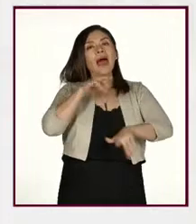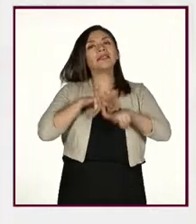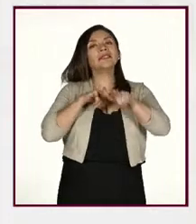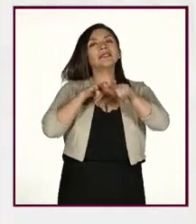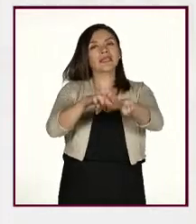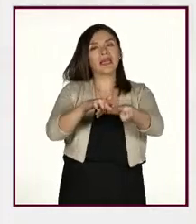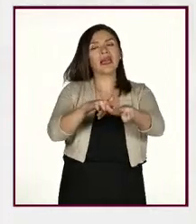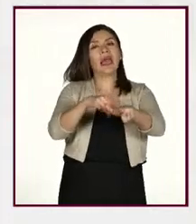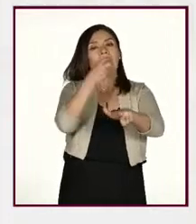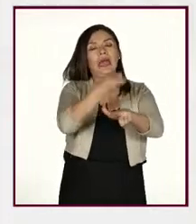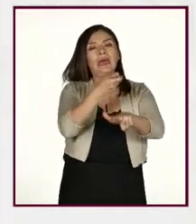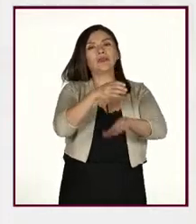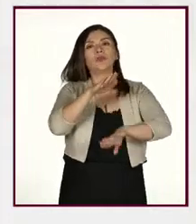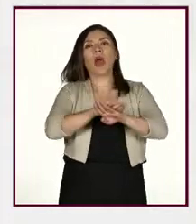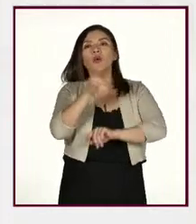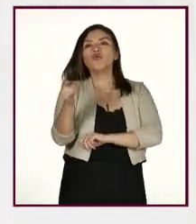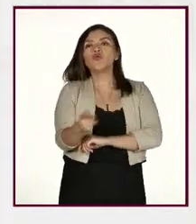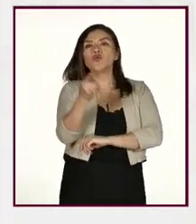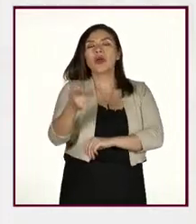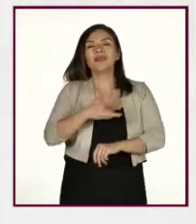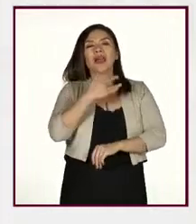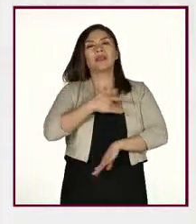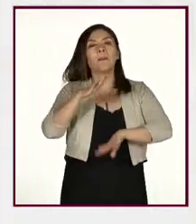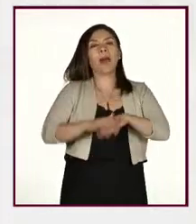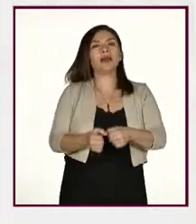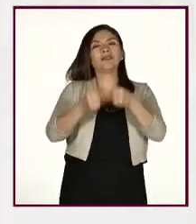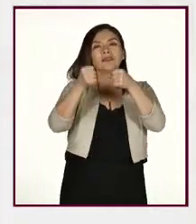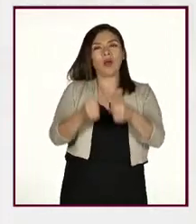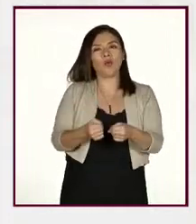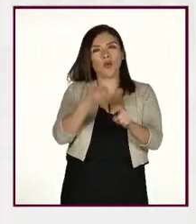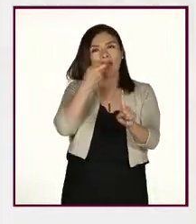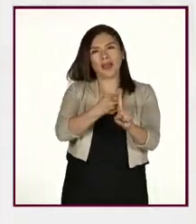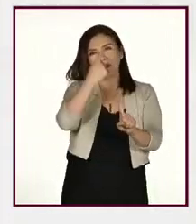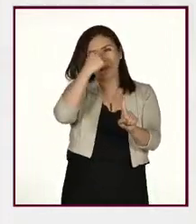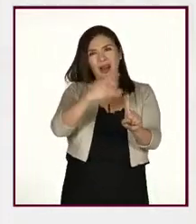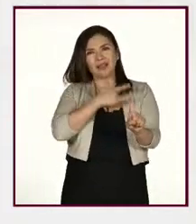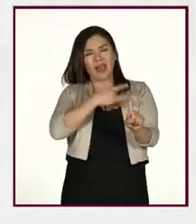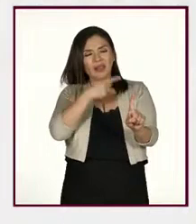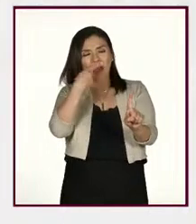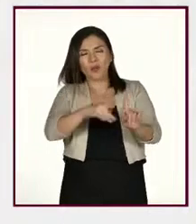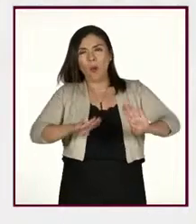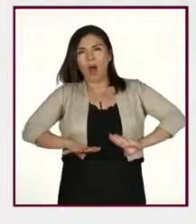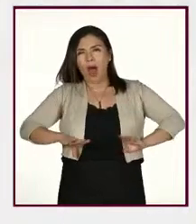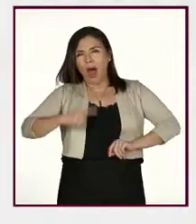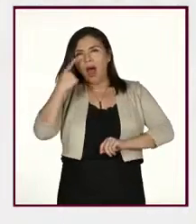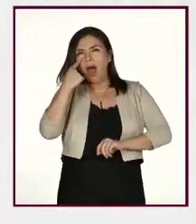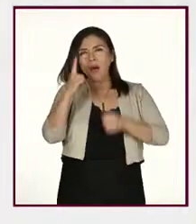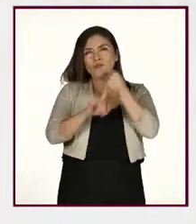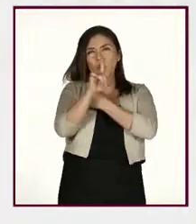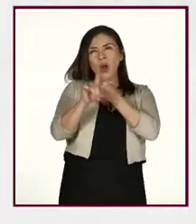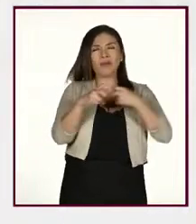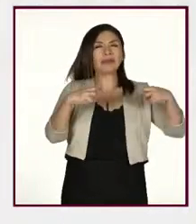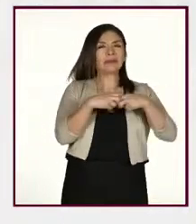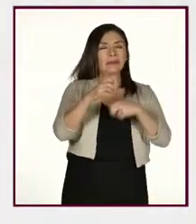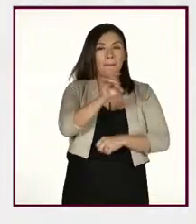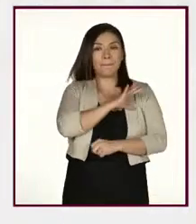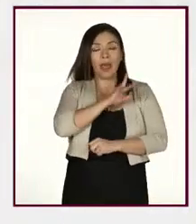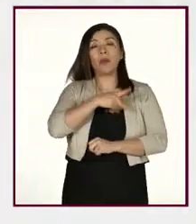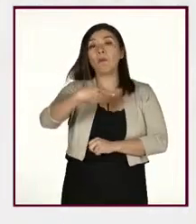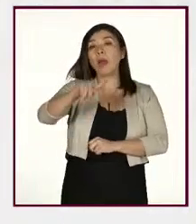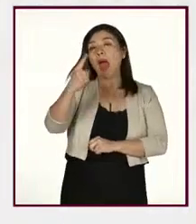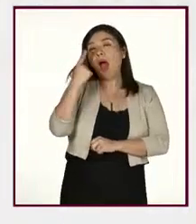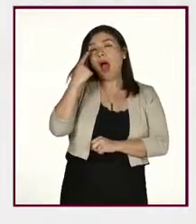mejor un poquito más certera en cuanto a estos síntomas, estos trastornos de ansiedad. Pero de manera global,